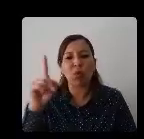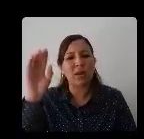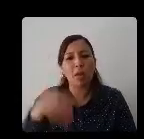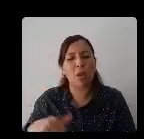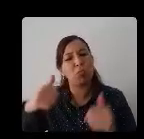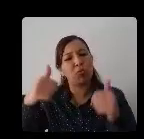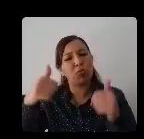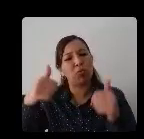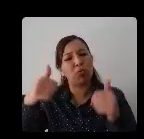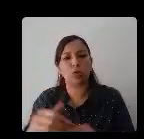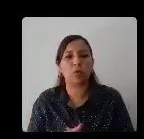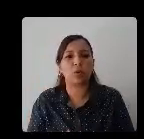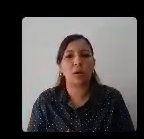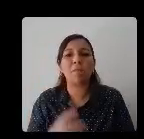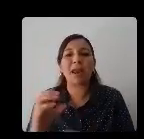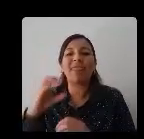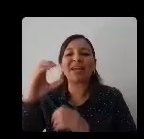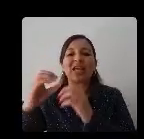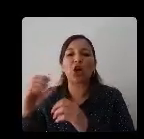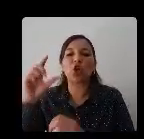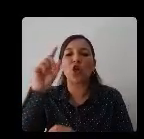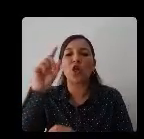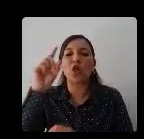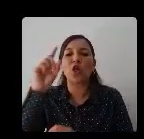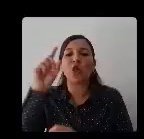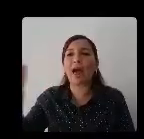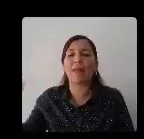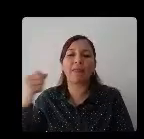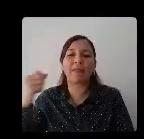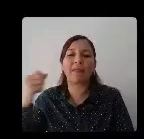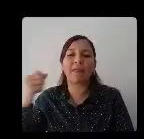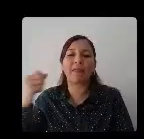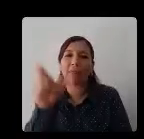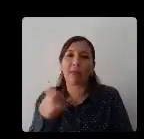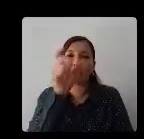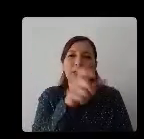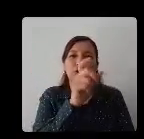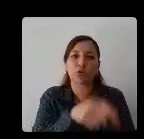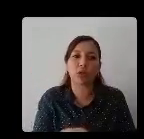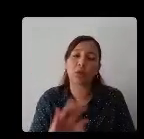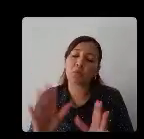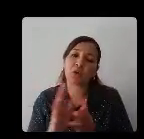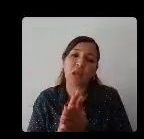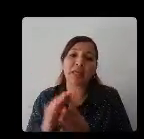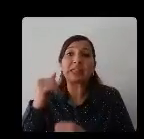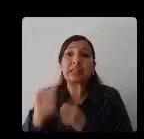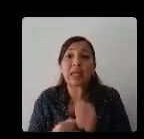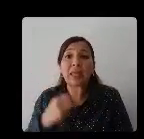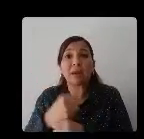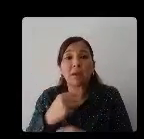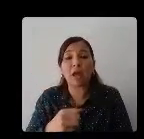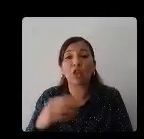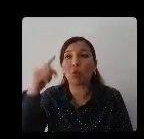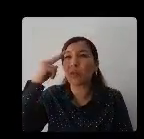Muchísimas gracias, Clara. Realmente inspiradora todo esto. Estamos cerrando con broche de oro con tu